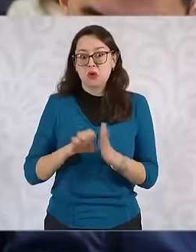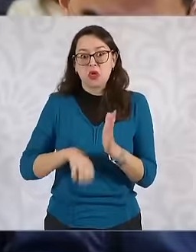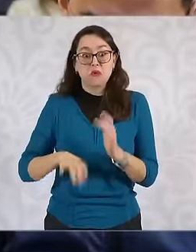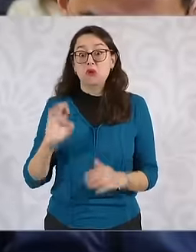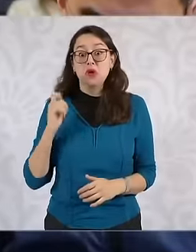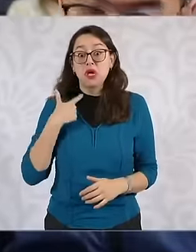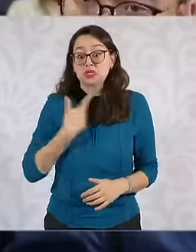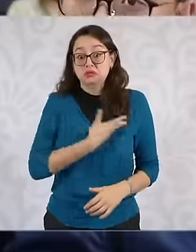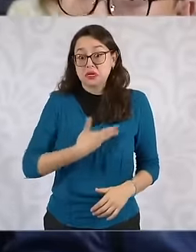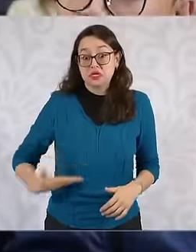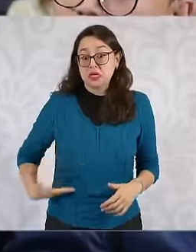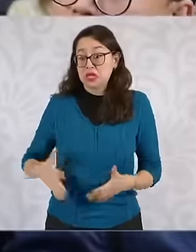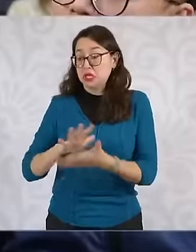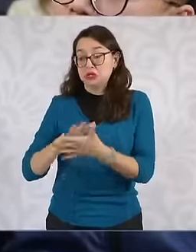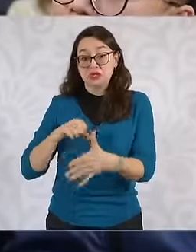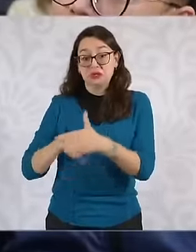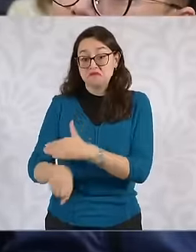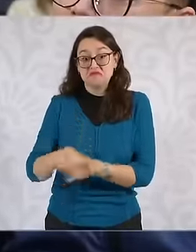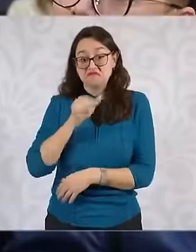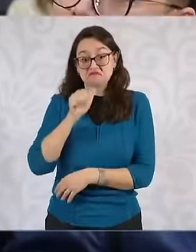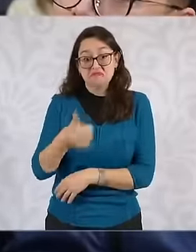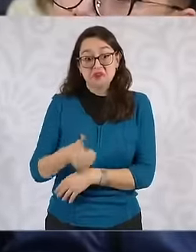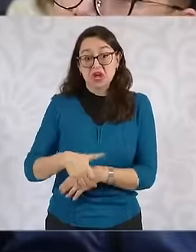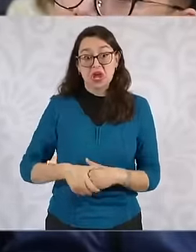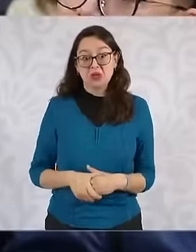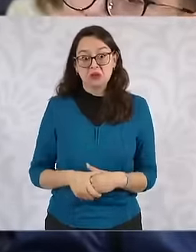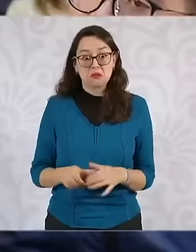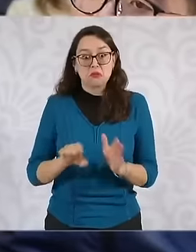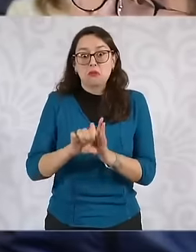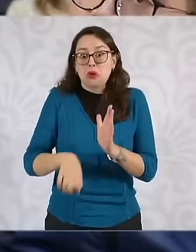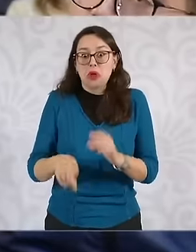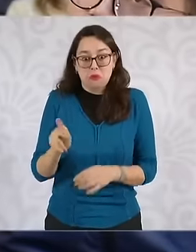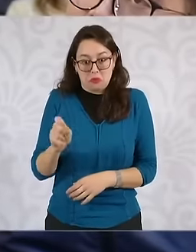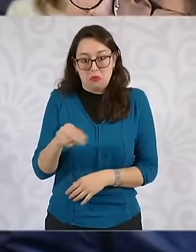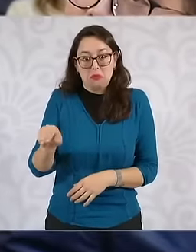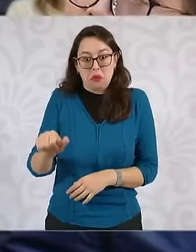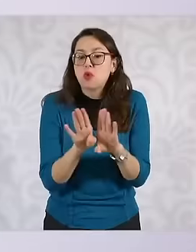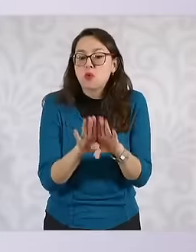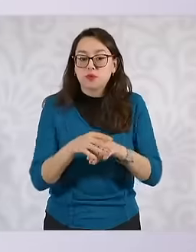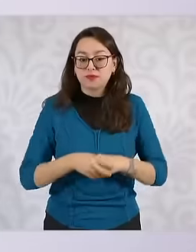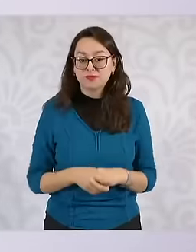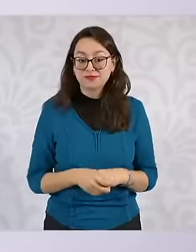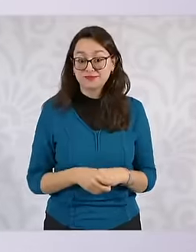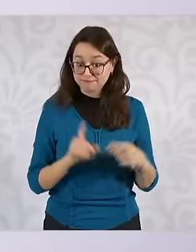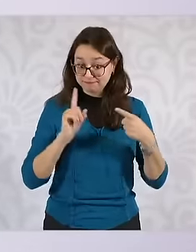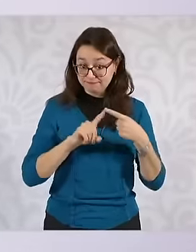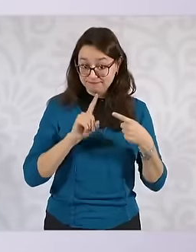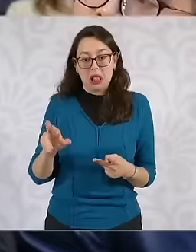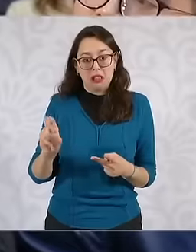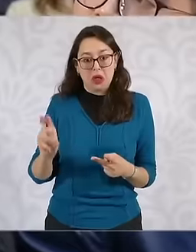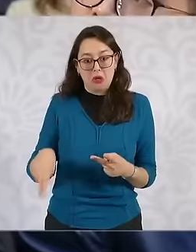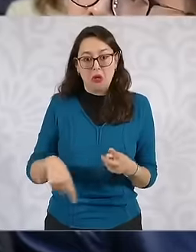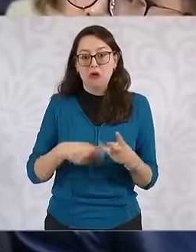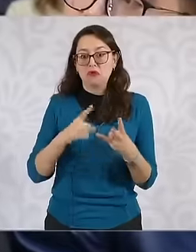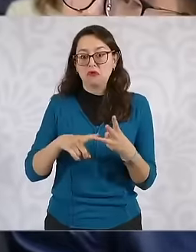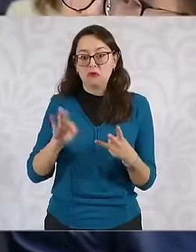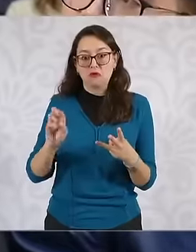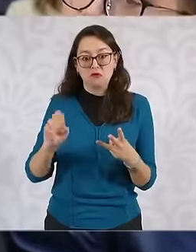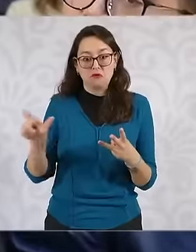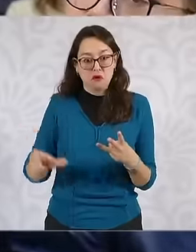por ejemplo, que señalados Peña Nieto de corrupción, Calderón y Fox y todos